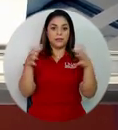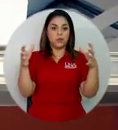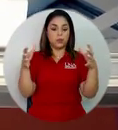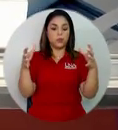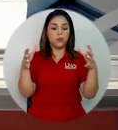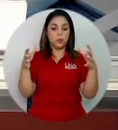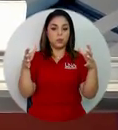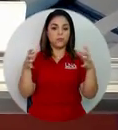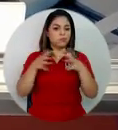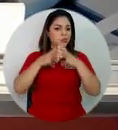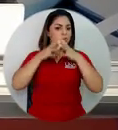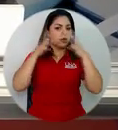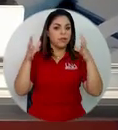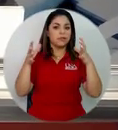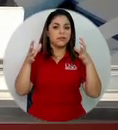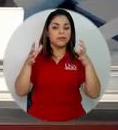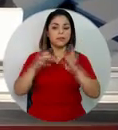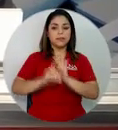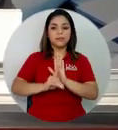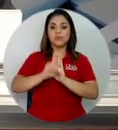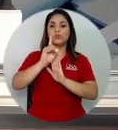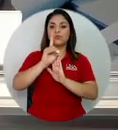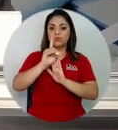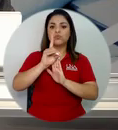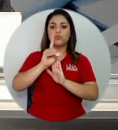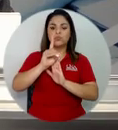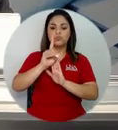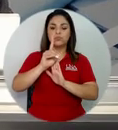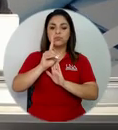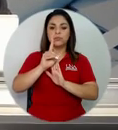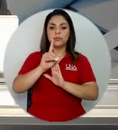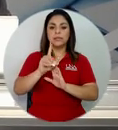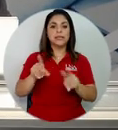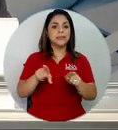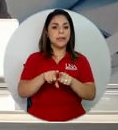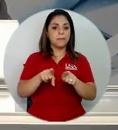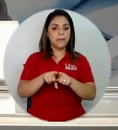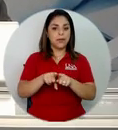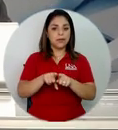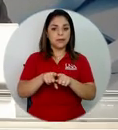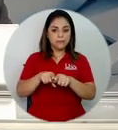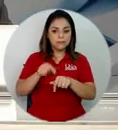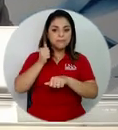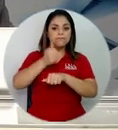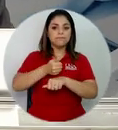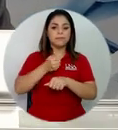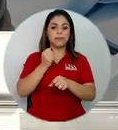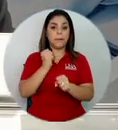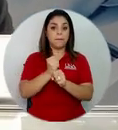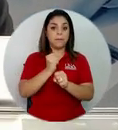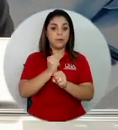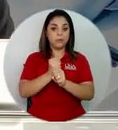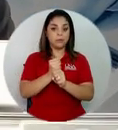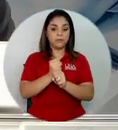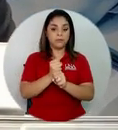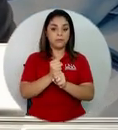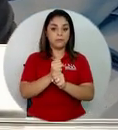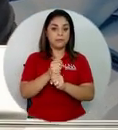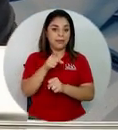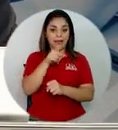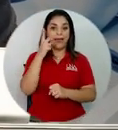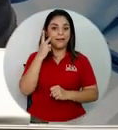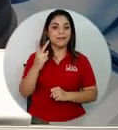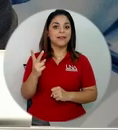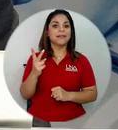un crecimiento muy grande en cuanto al desarrollo y a la creación de empleo, ¿no?, que también no hay